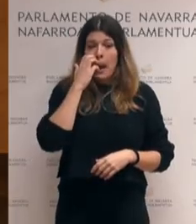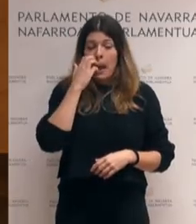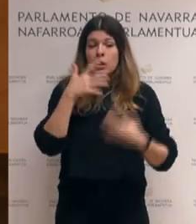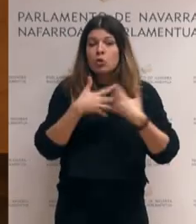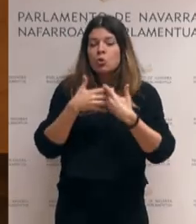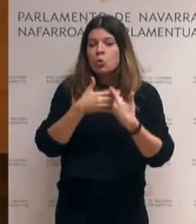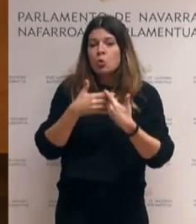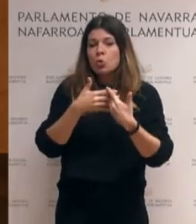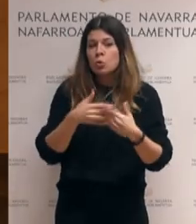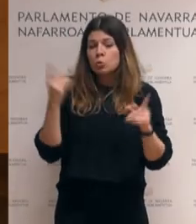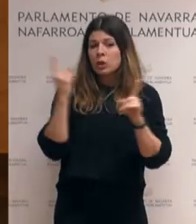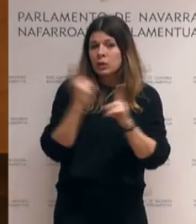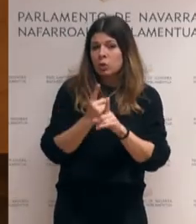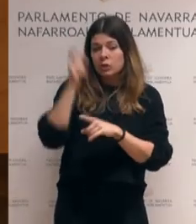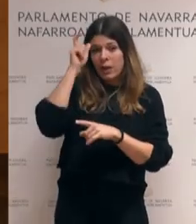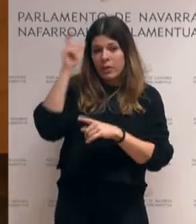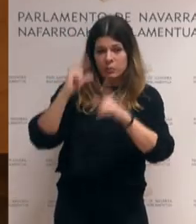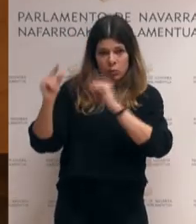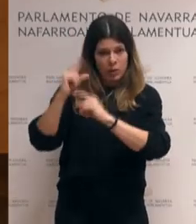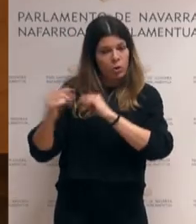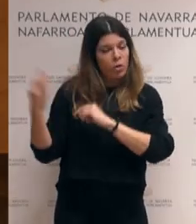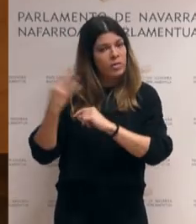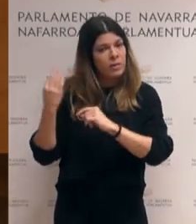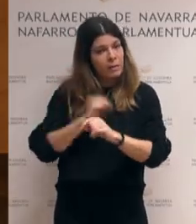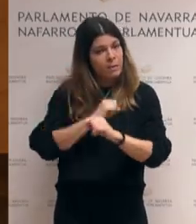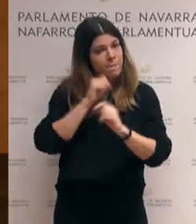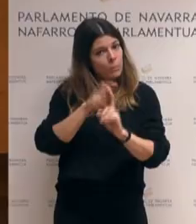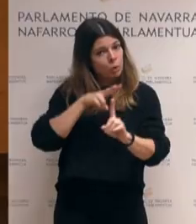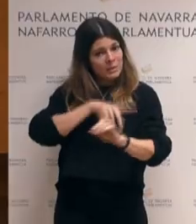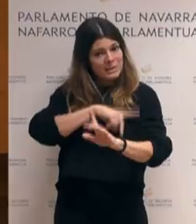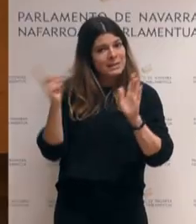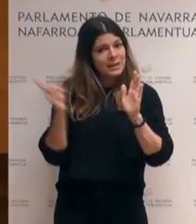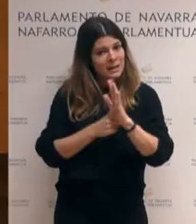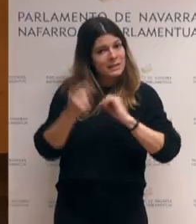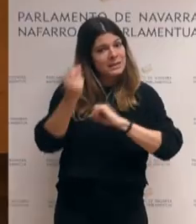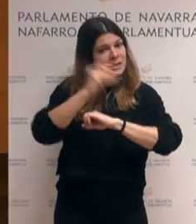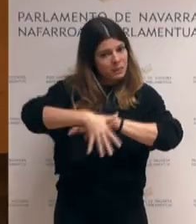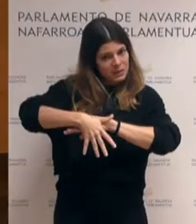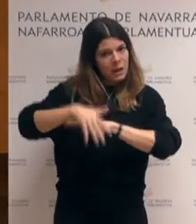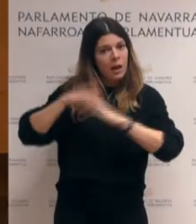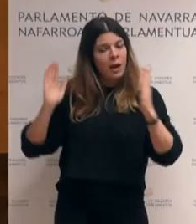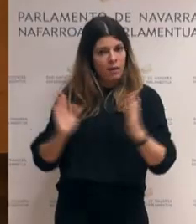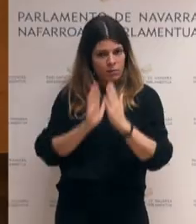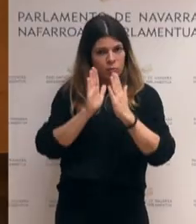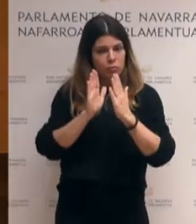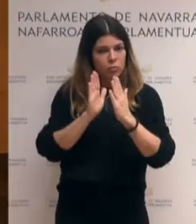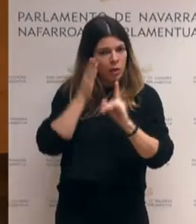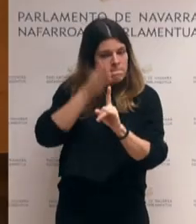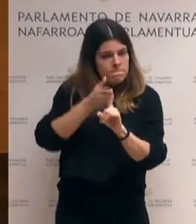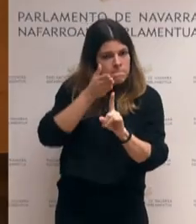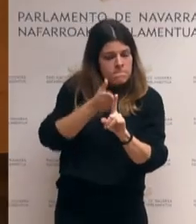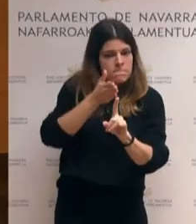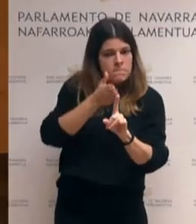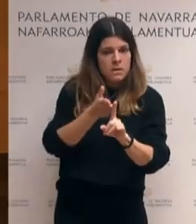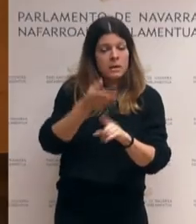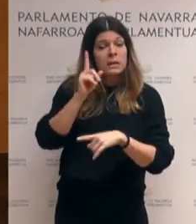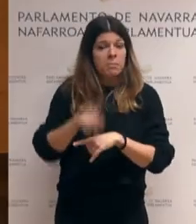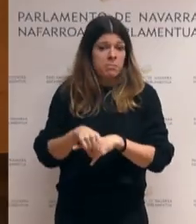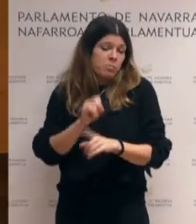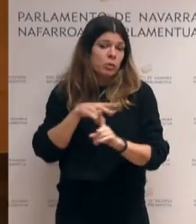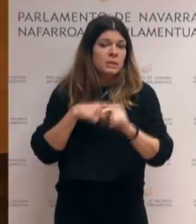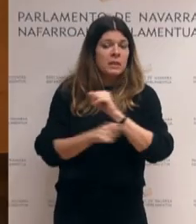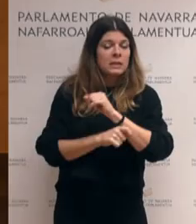acometerse desde un punto de vista integral y transversal y con visión de diferentes ámbitos estratégicos como